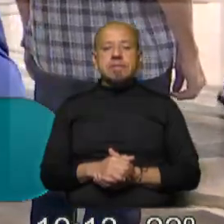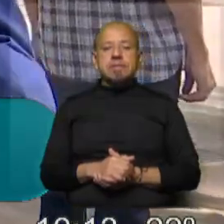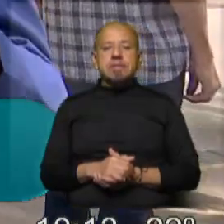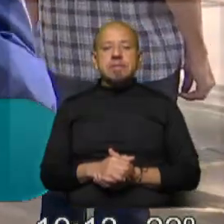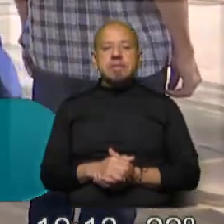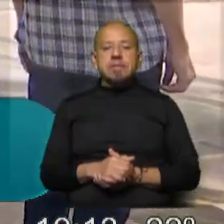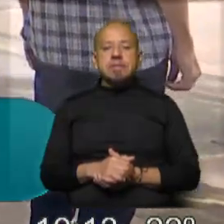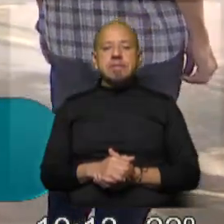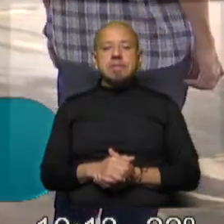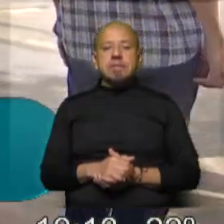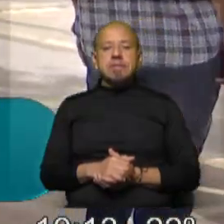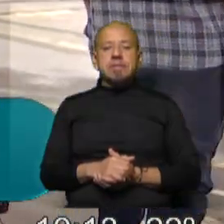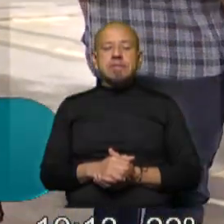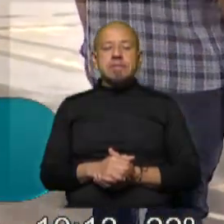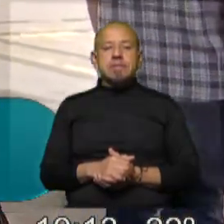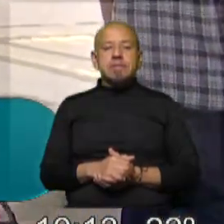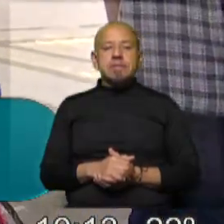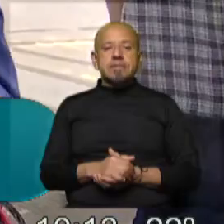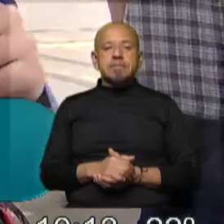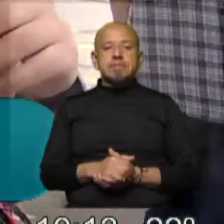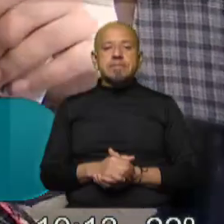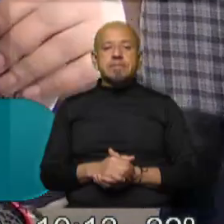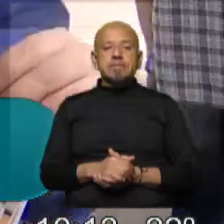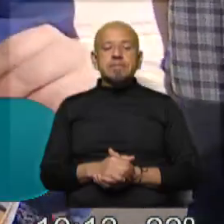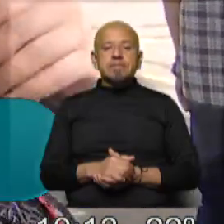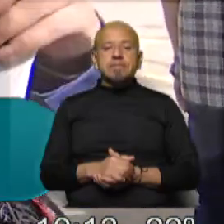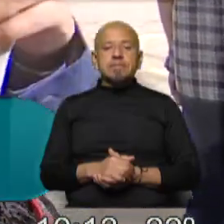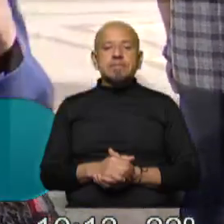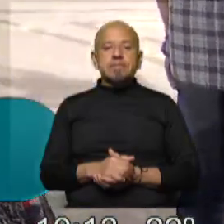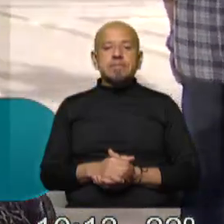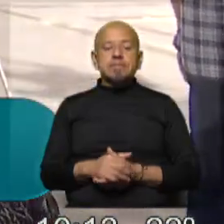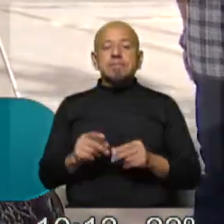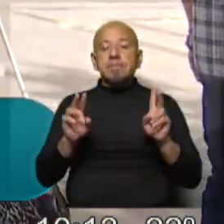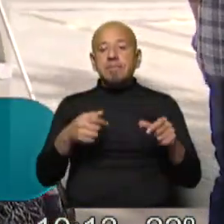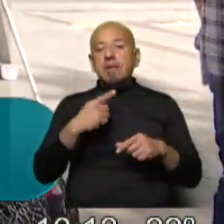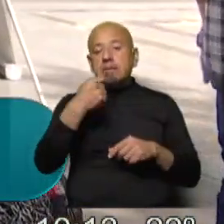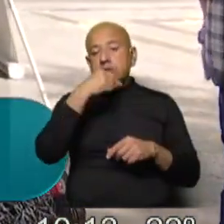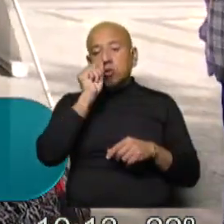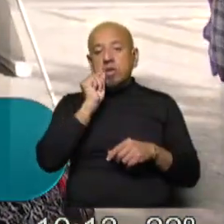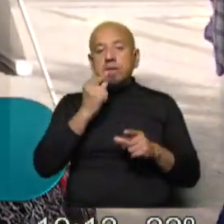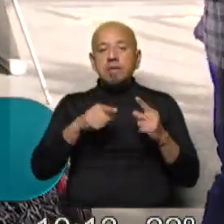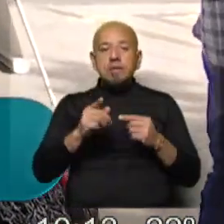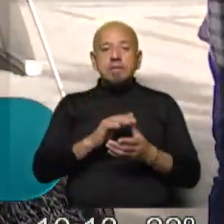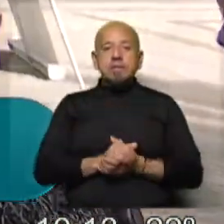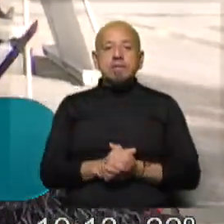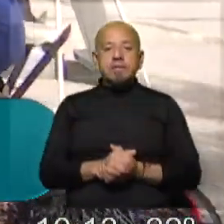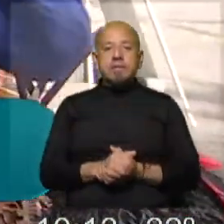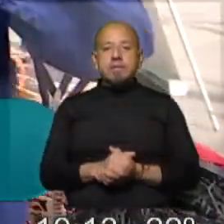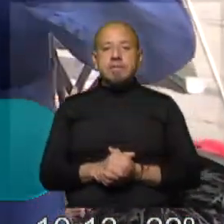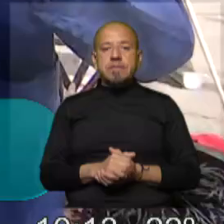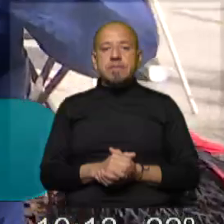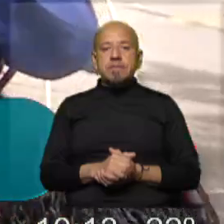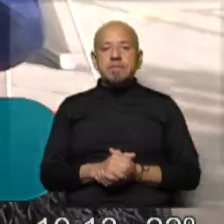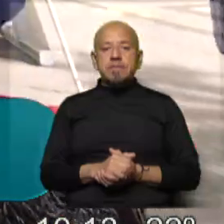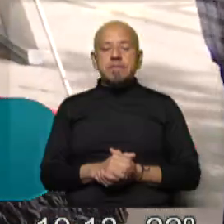integralidad, ¿no? Lo cual es importante, ¿no? O sea, todo es algo integral. O sea que el chocolate es muy bueno para la felicidad. Gracias. Bueno,